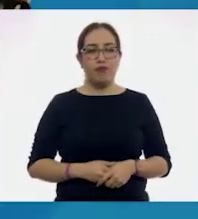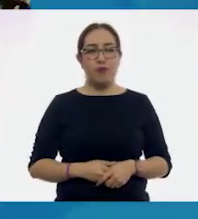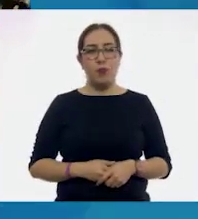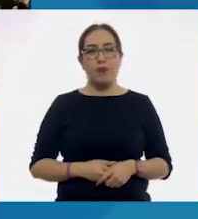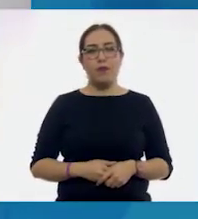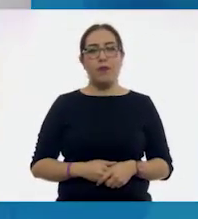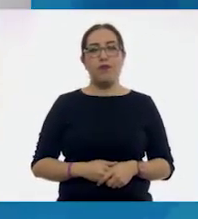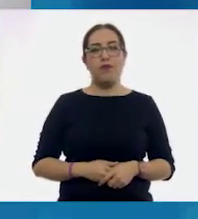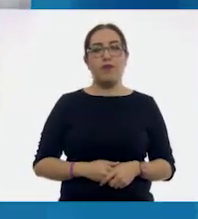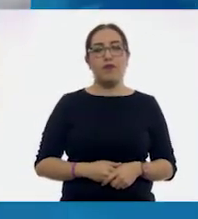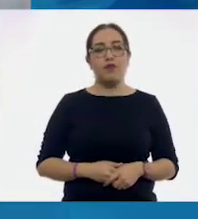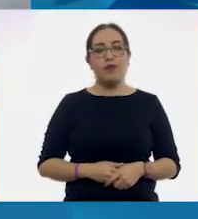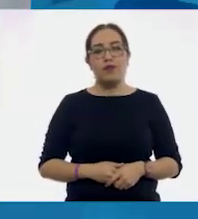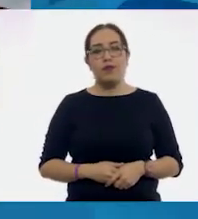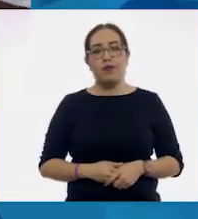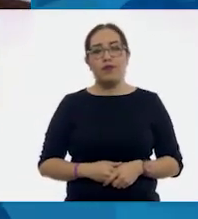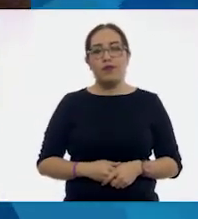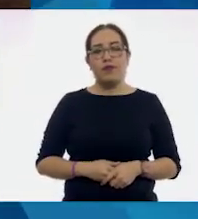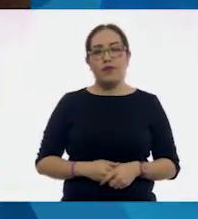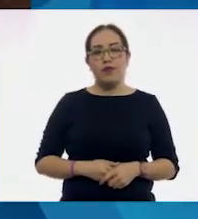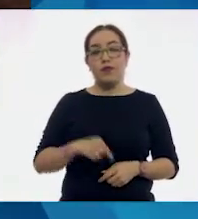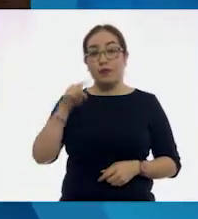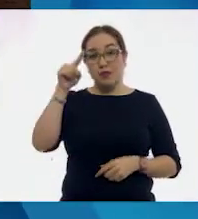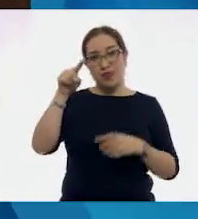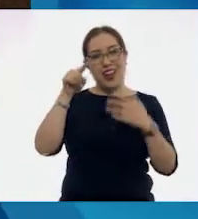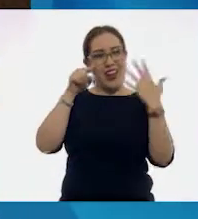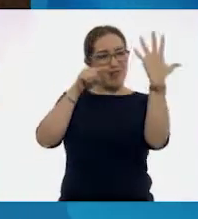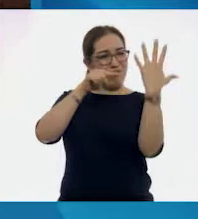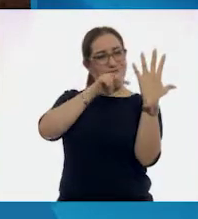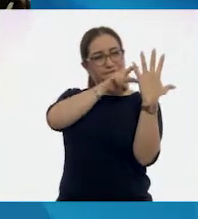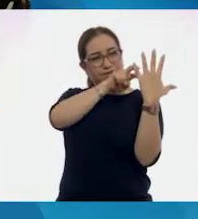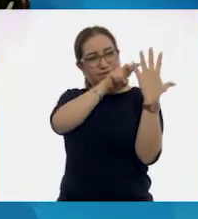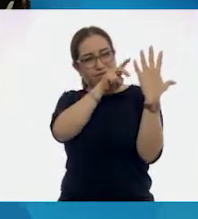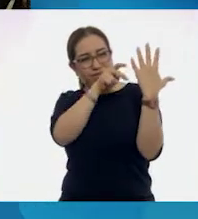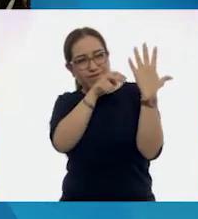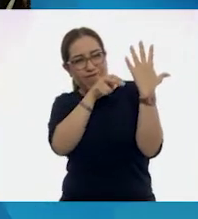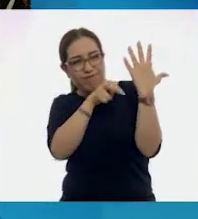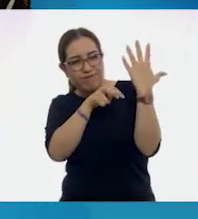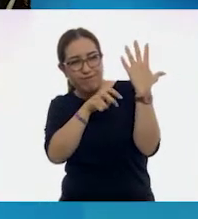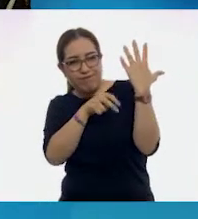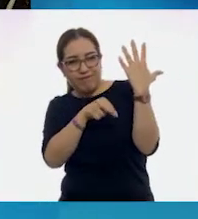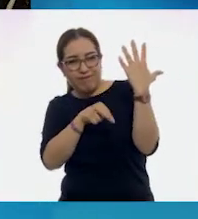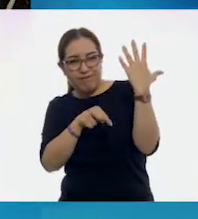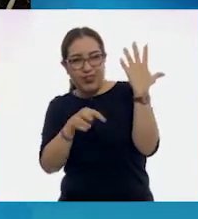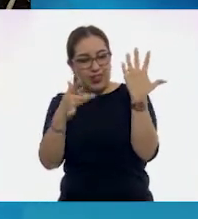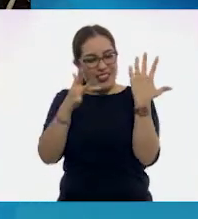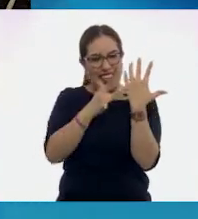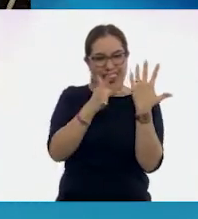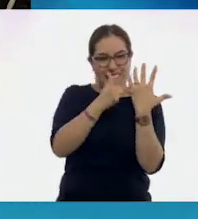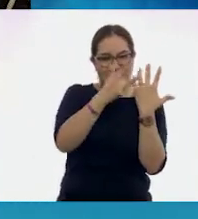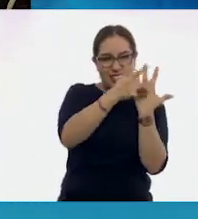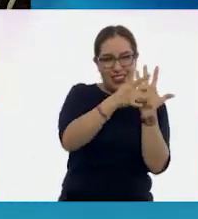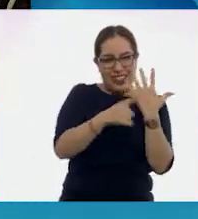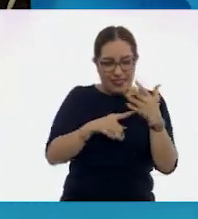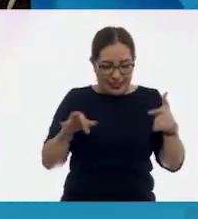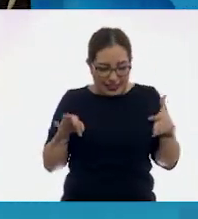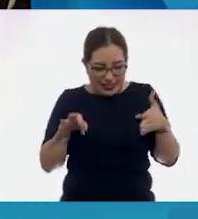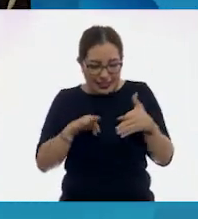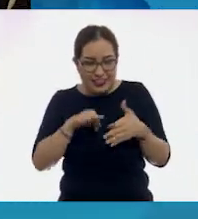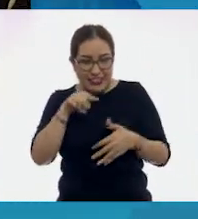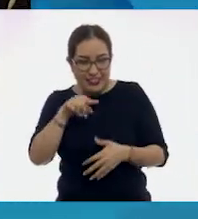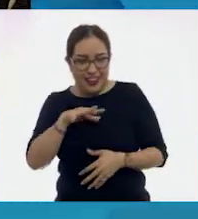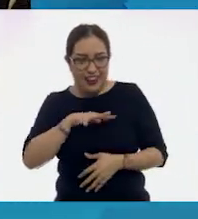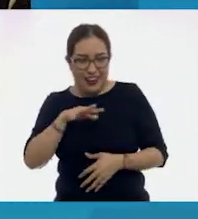bajo un saguaro gigante y al ladito de un nopal.